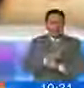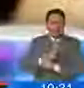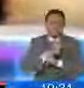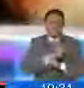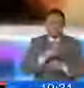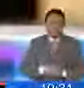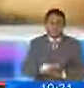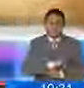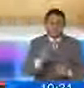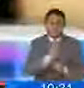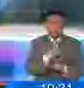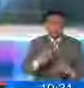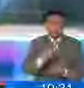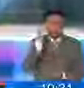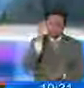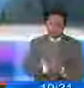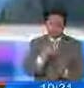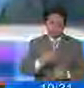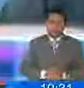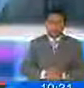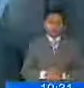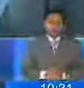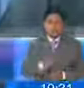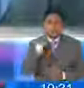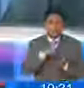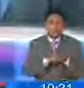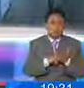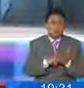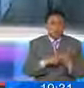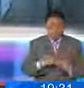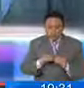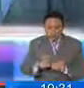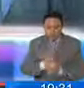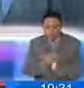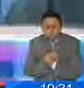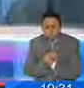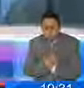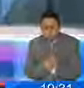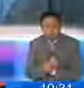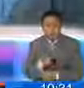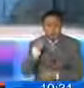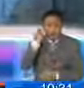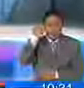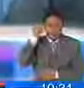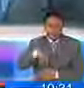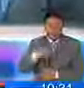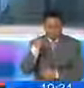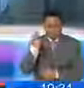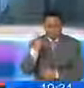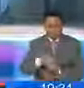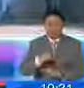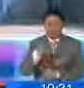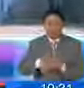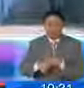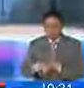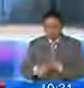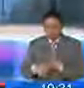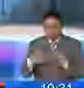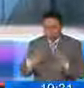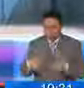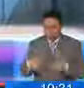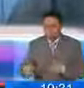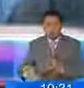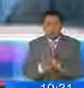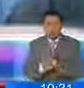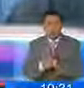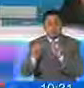desnaturalicen la violencia. Por ejemplo, Crianza con Ternura, un programa que permite a los padres descubrir el potencial de sus hijos, ayudarnos a que sean agentes